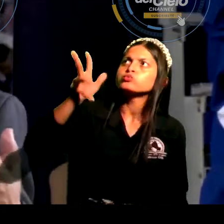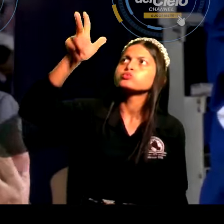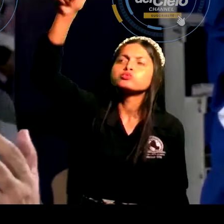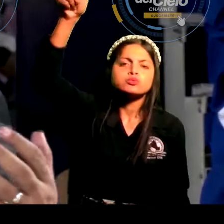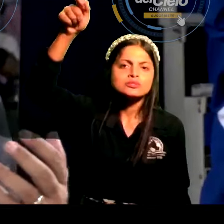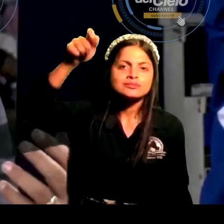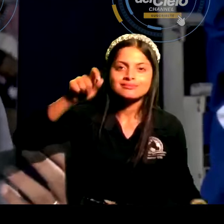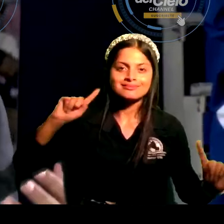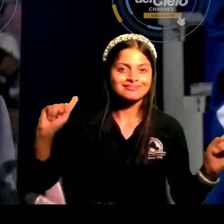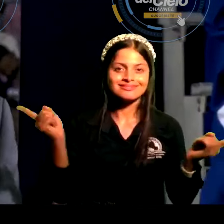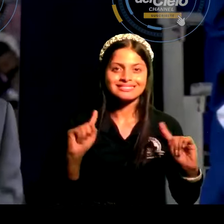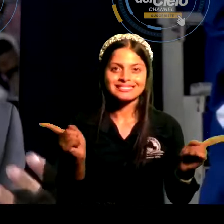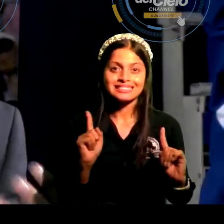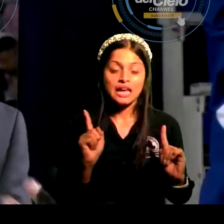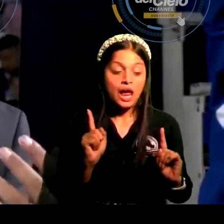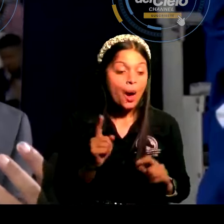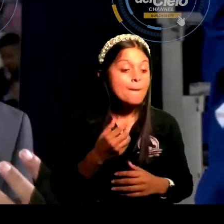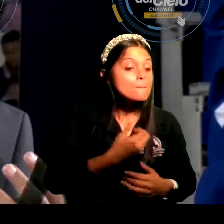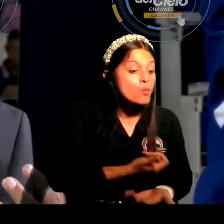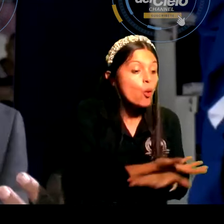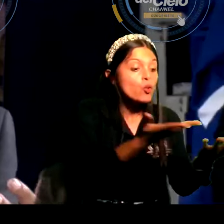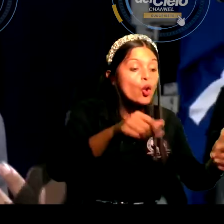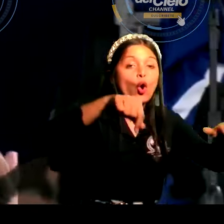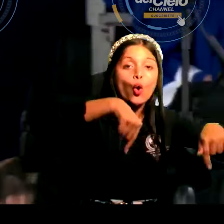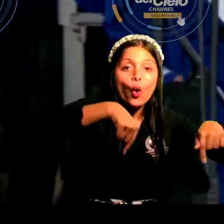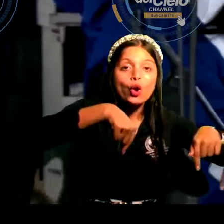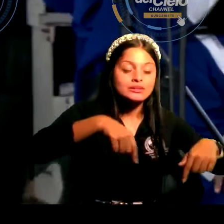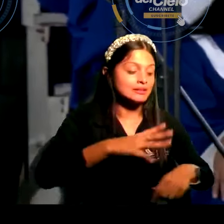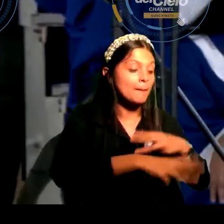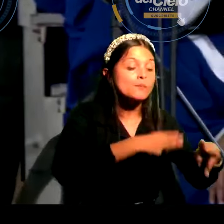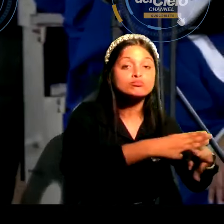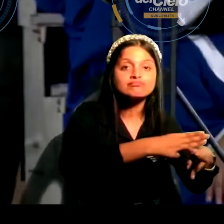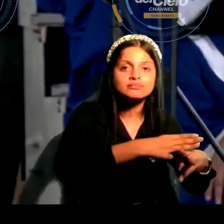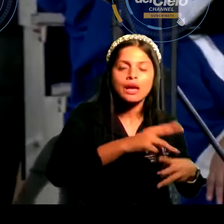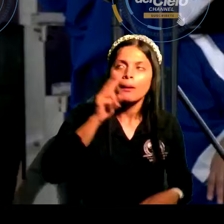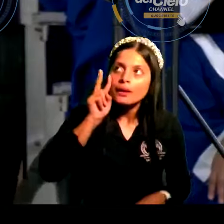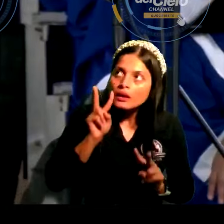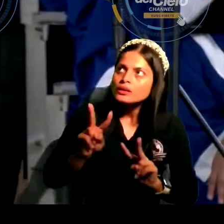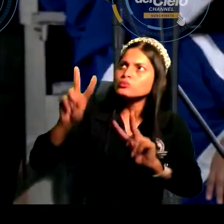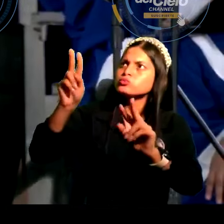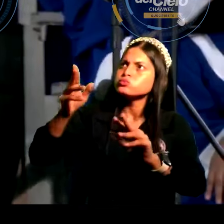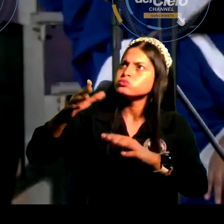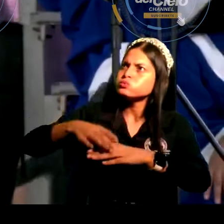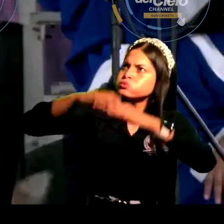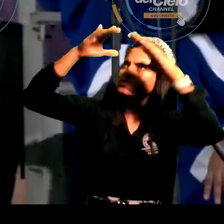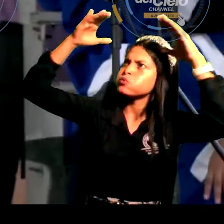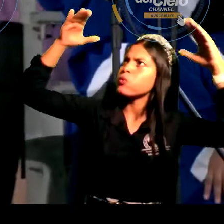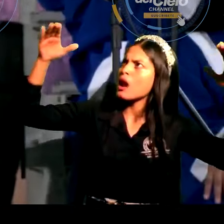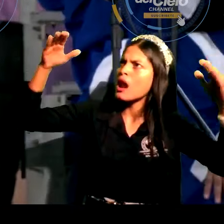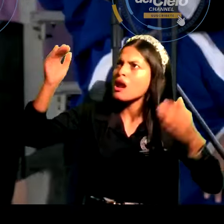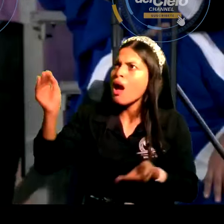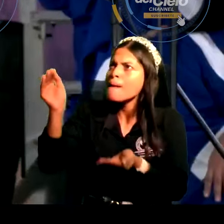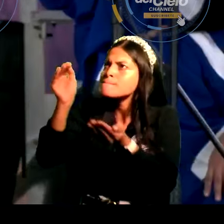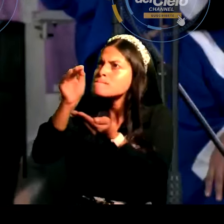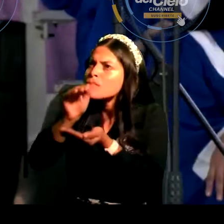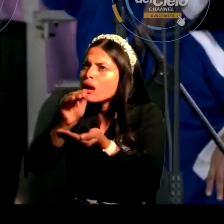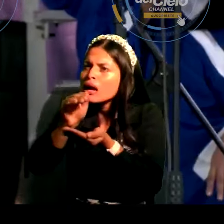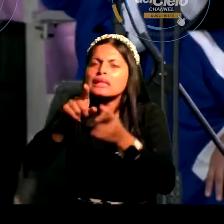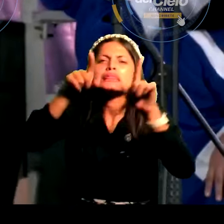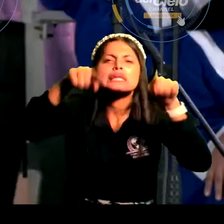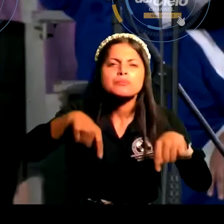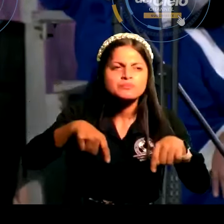posición social. Dice, y vi a los muertos grandes y pequeños de pie ante Dios. Y